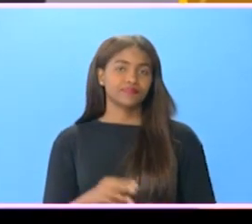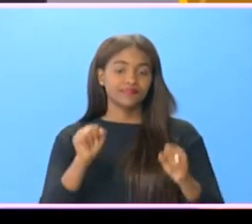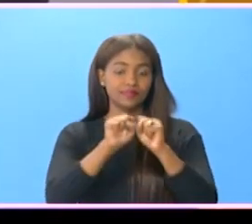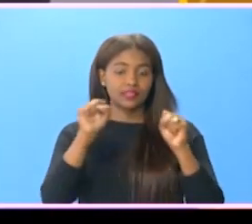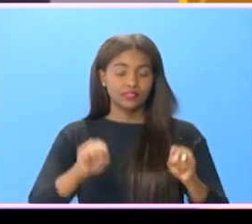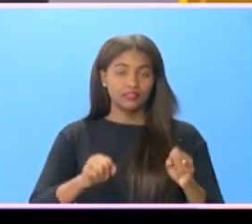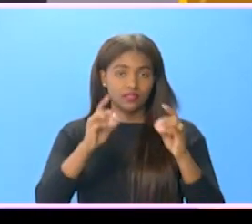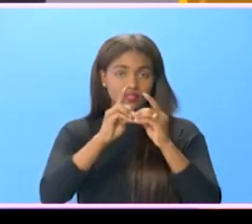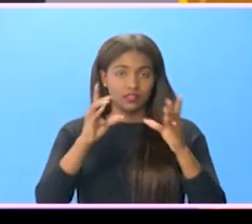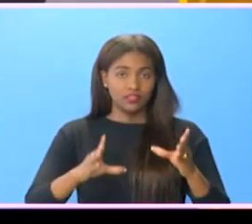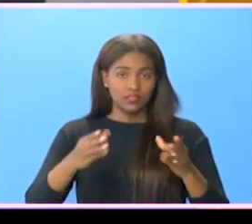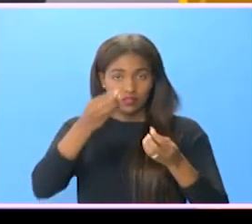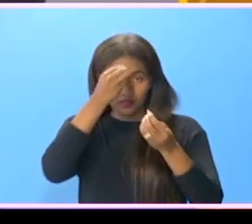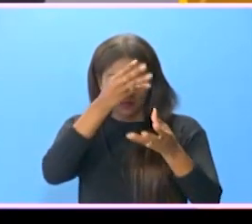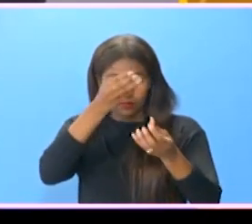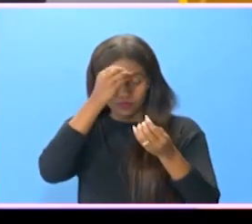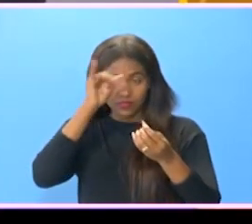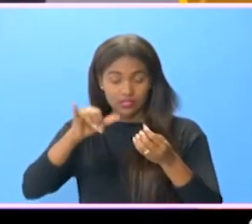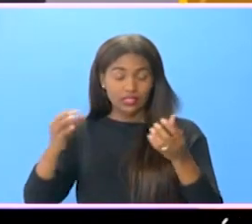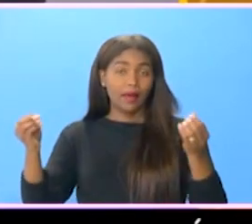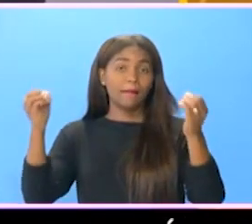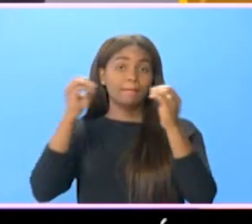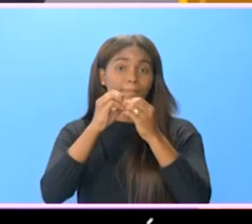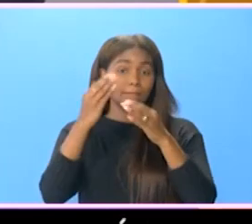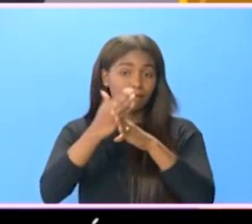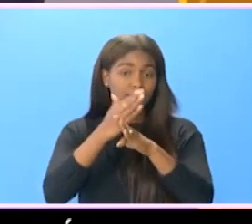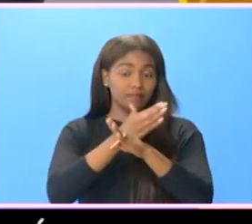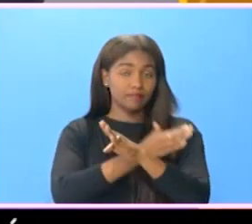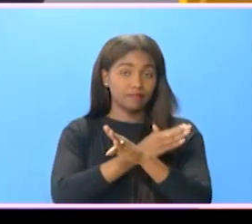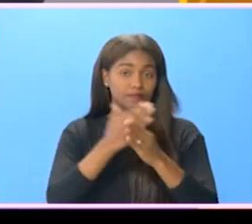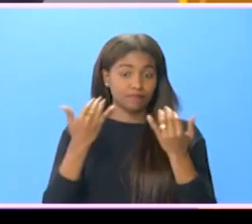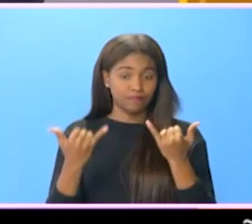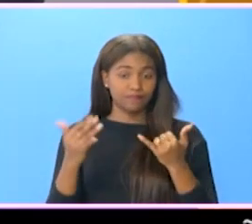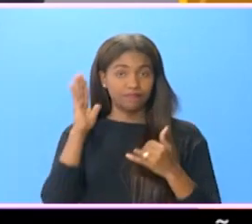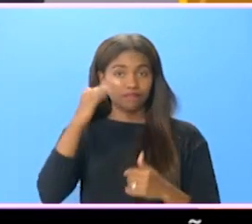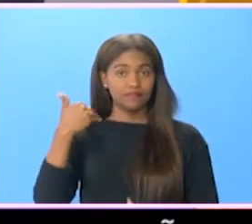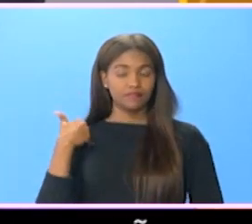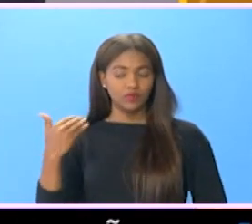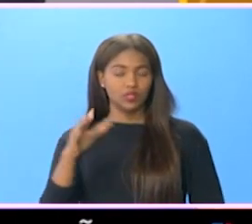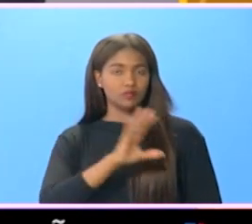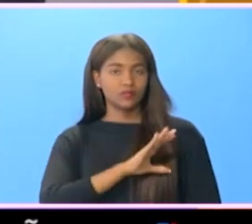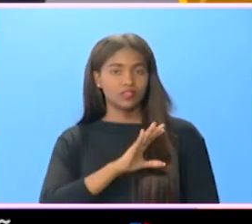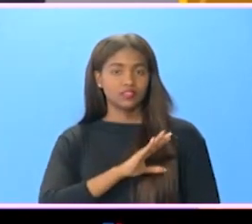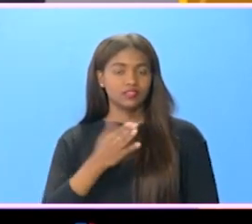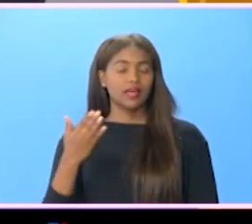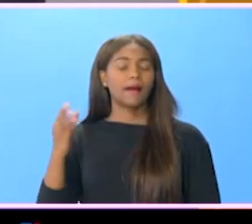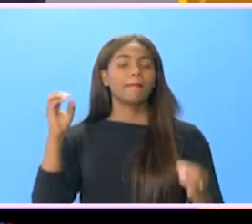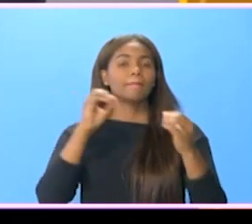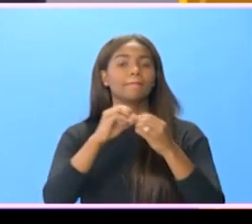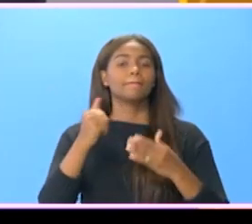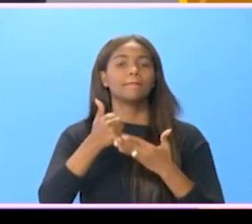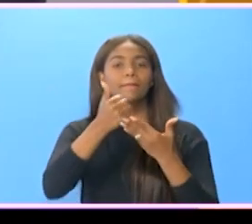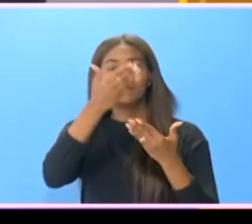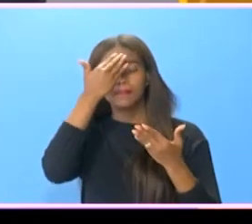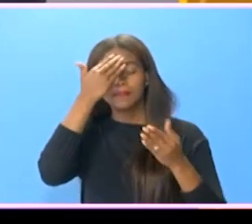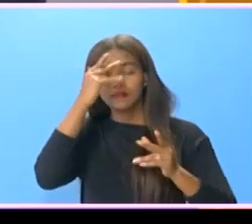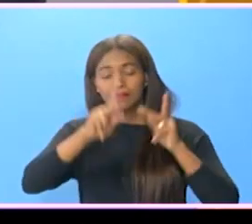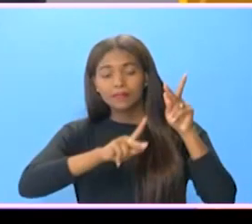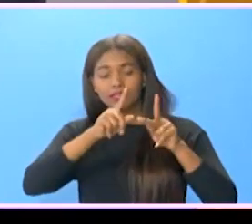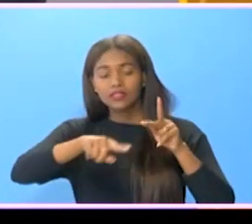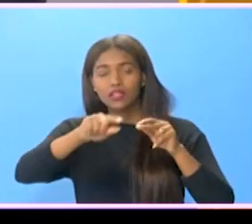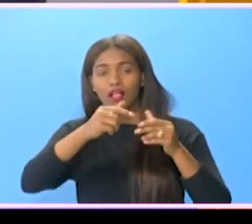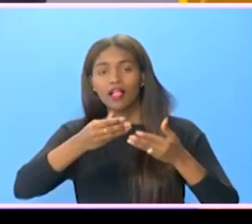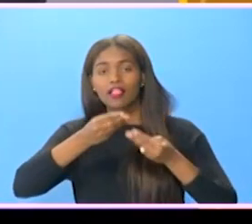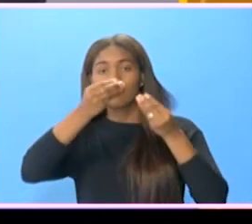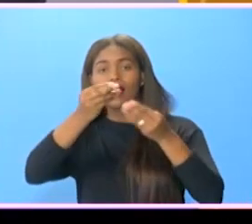de dirección, mando y control, que es uno de los más avanzados que tendrá la Policía Nacional, el mayor alcance para identificar a las personas dando